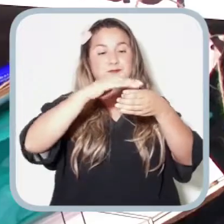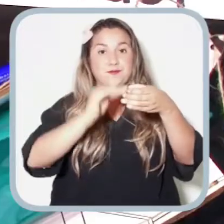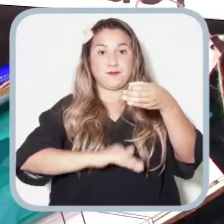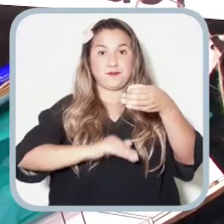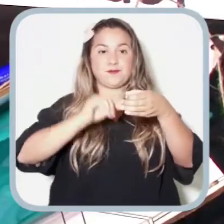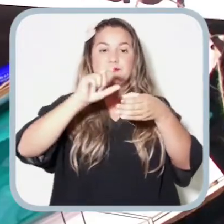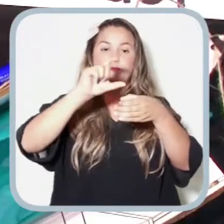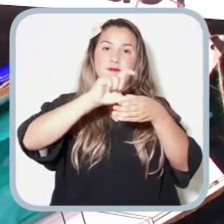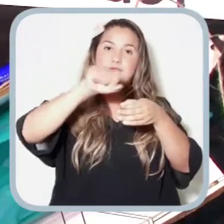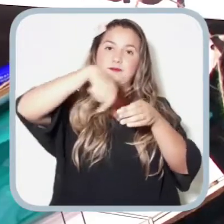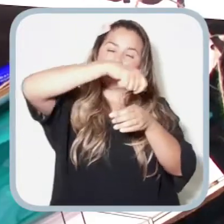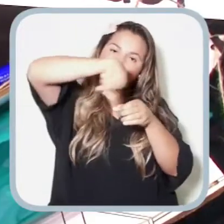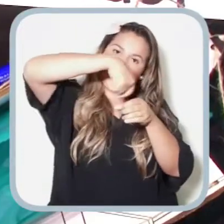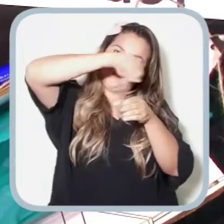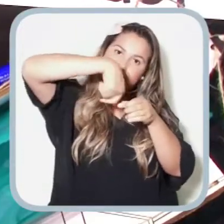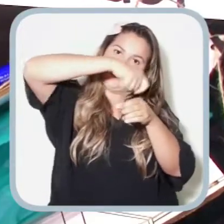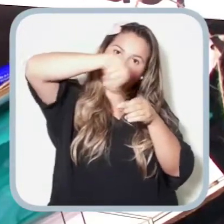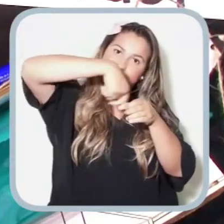vamos